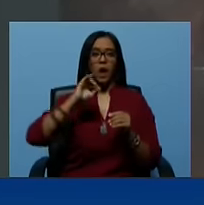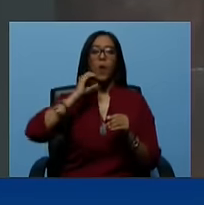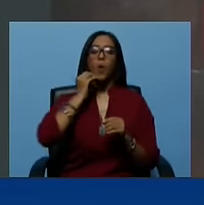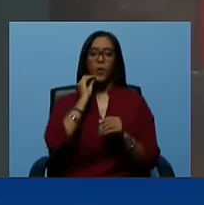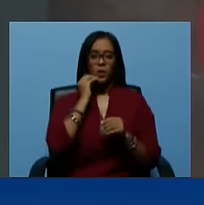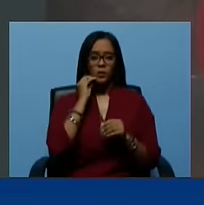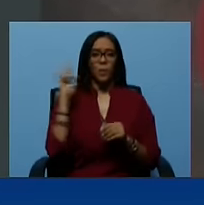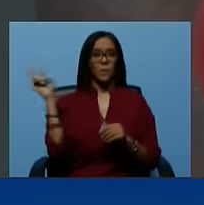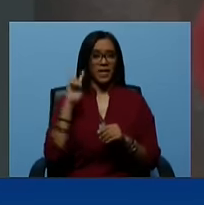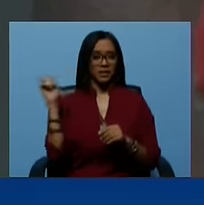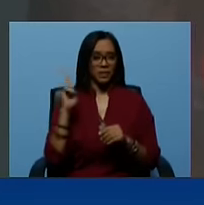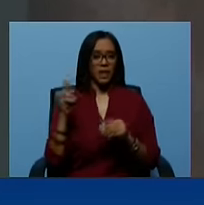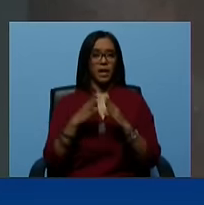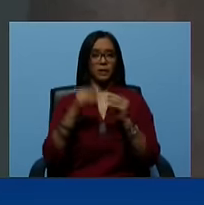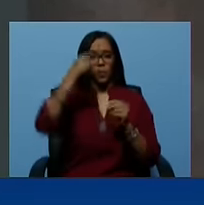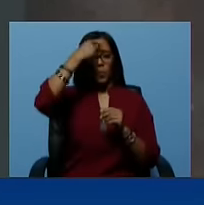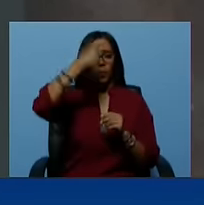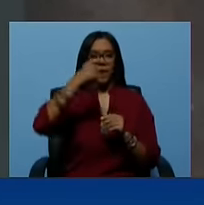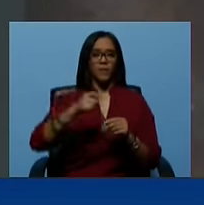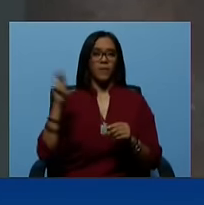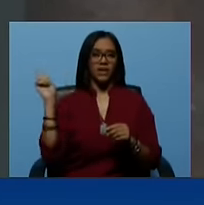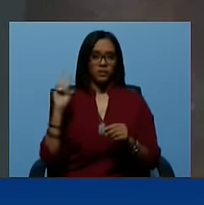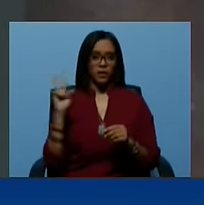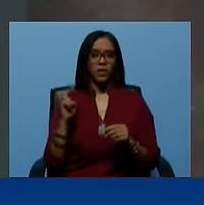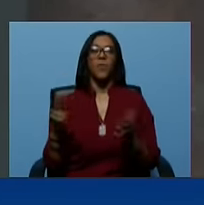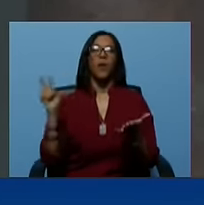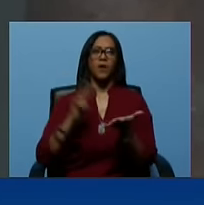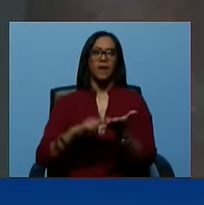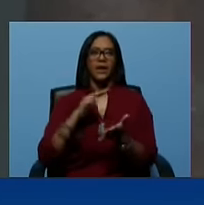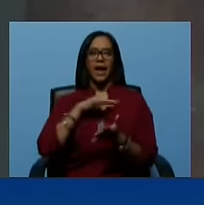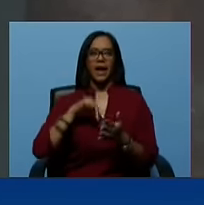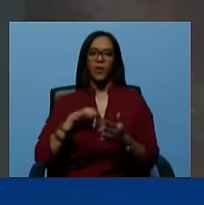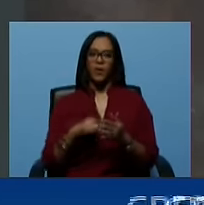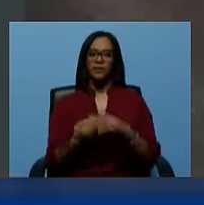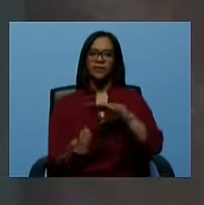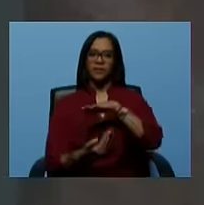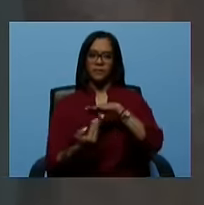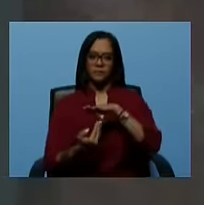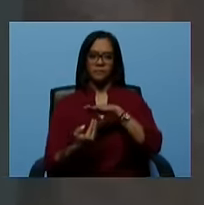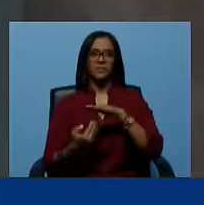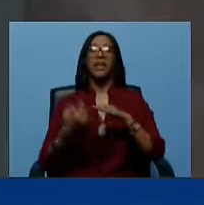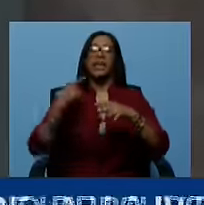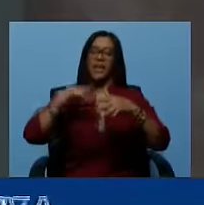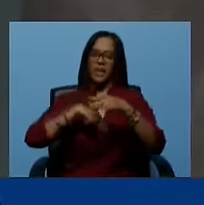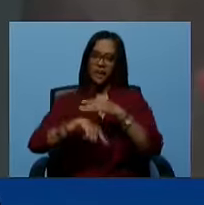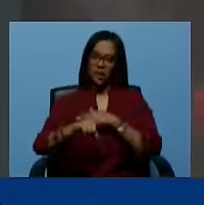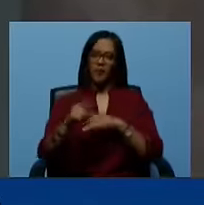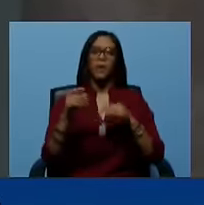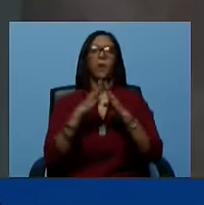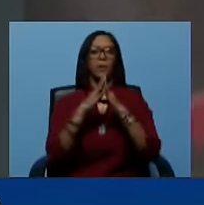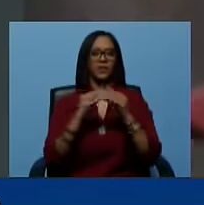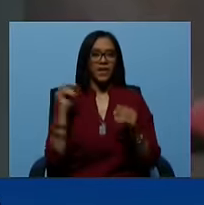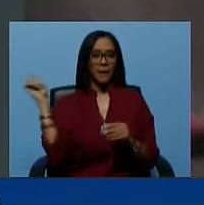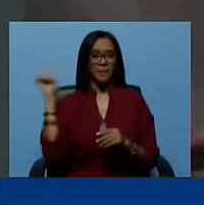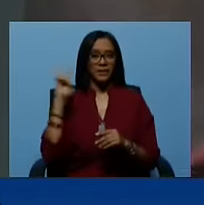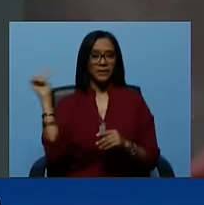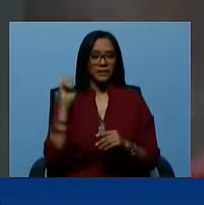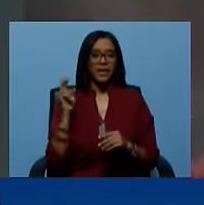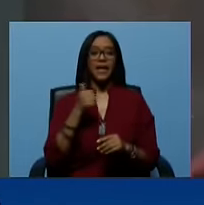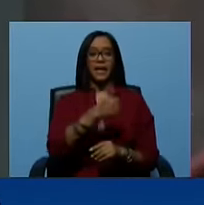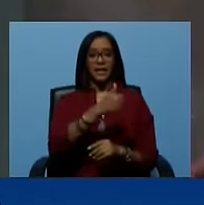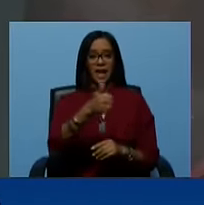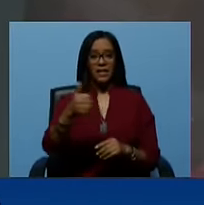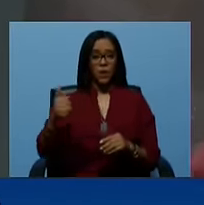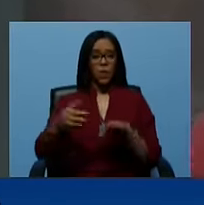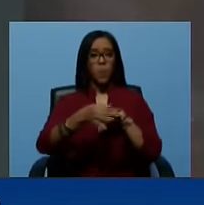pueblo venezolano, volver a nuestras raíces. Y nos fuimos entonces por todo el país, en cada uno de los municipios,